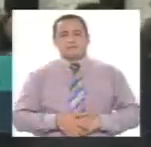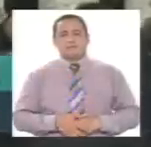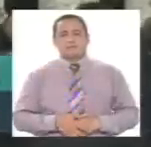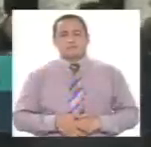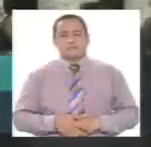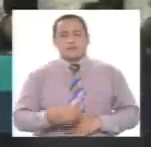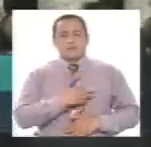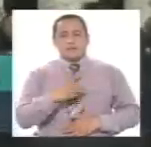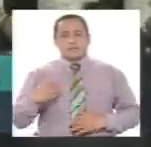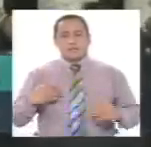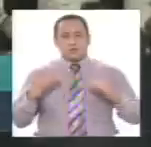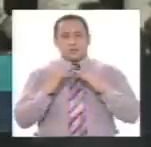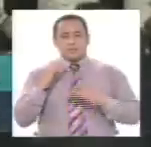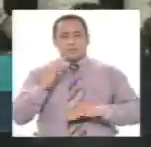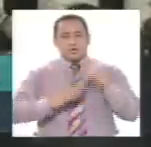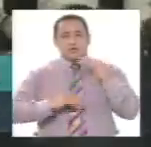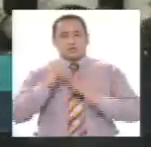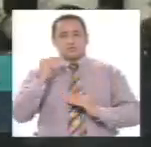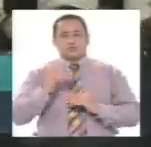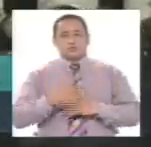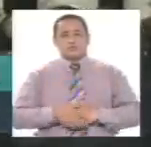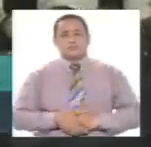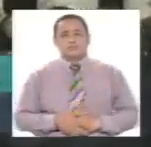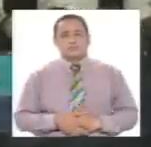en el Ministerio de Vivienda y Construcción,